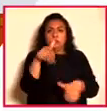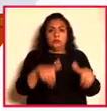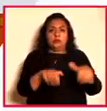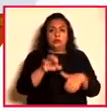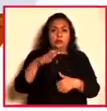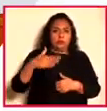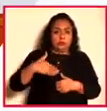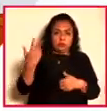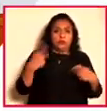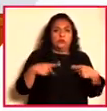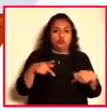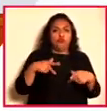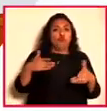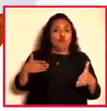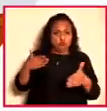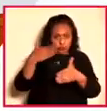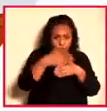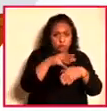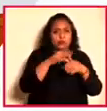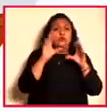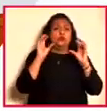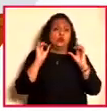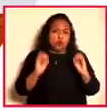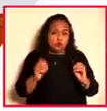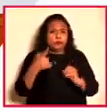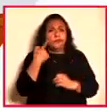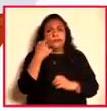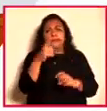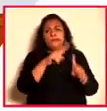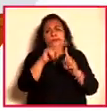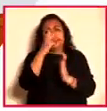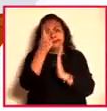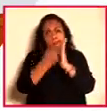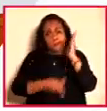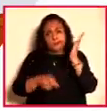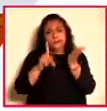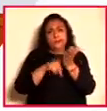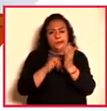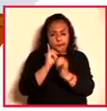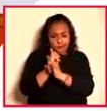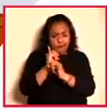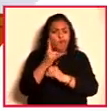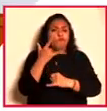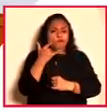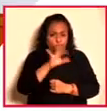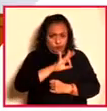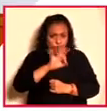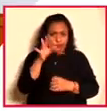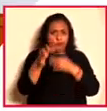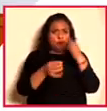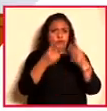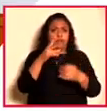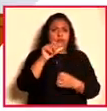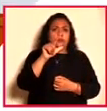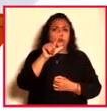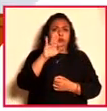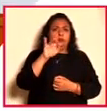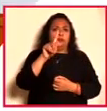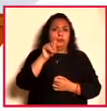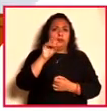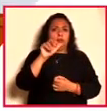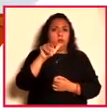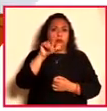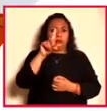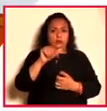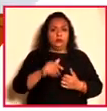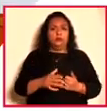público podrá acudir al teatro o bien ver los distintos programas a través de internet. Noticias 22, Alberto Aranda.